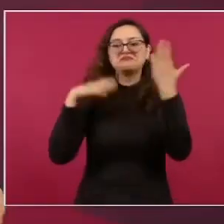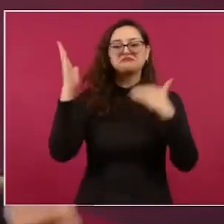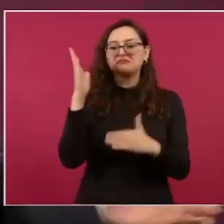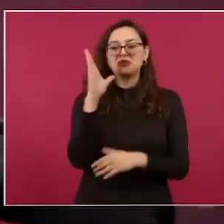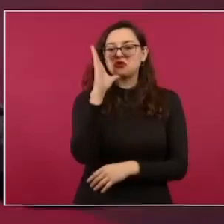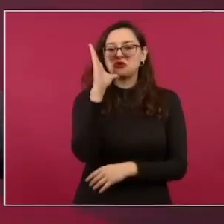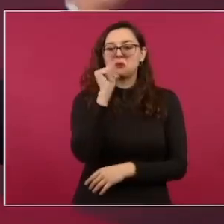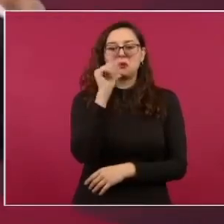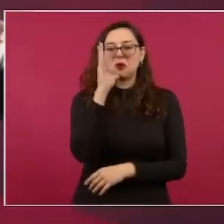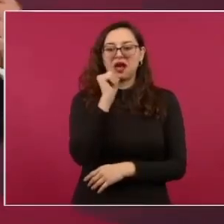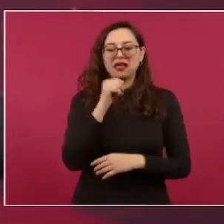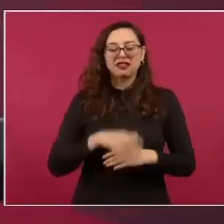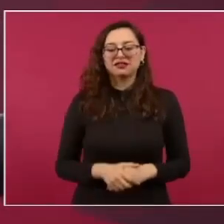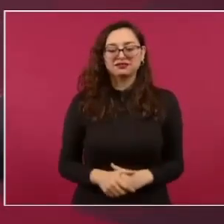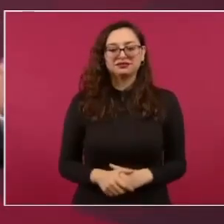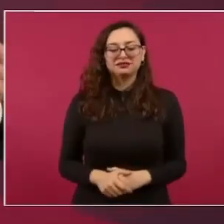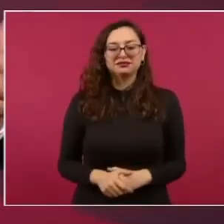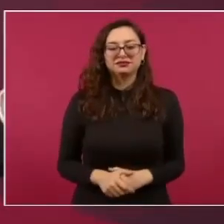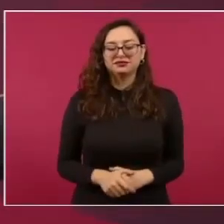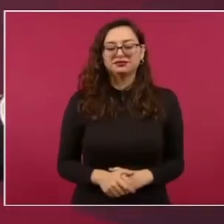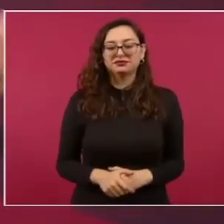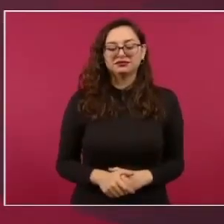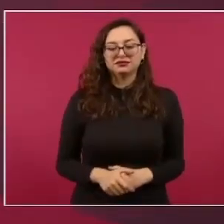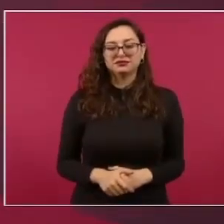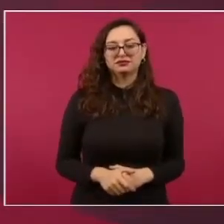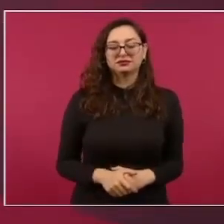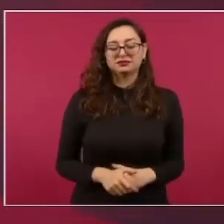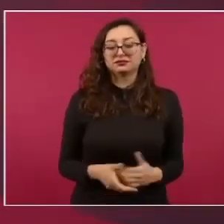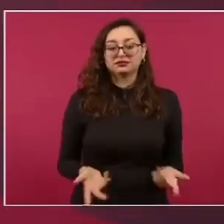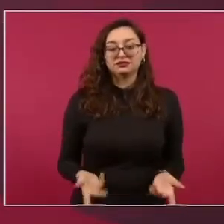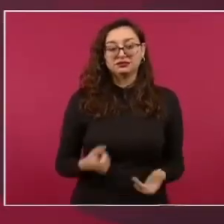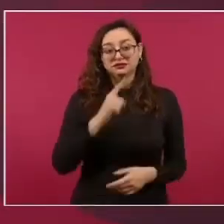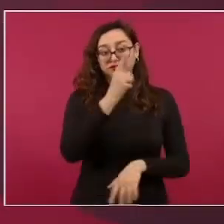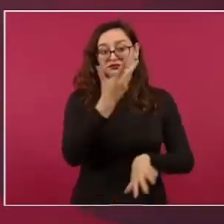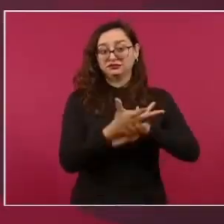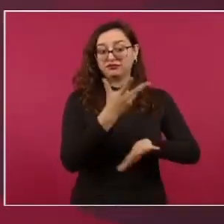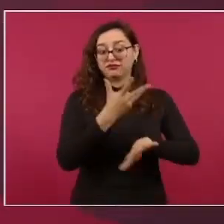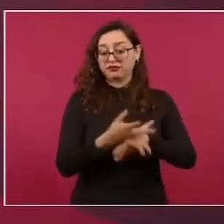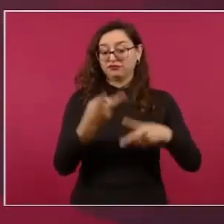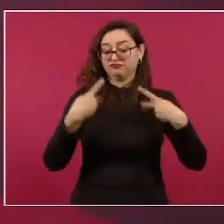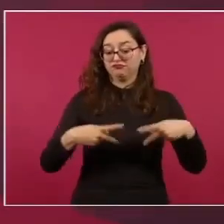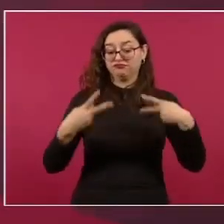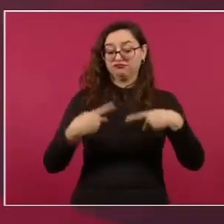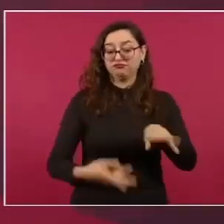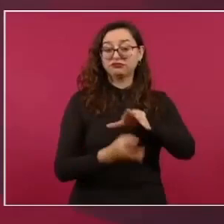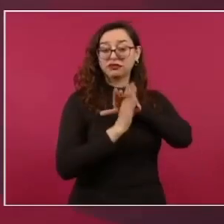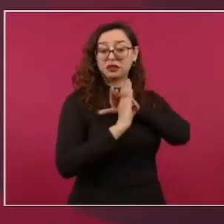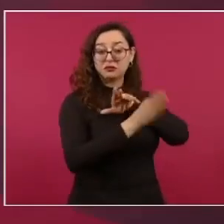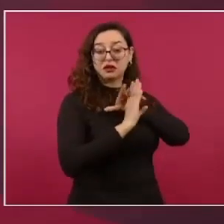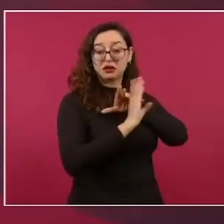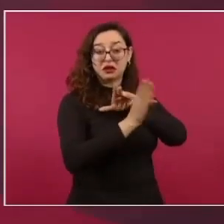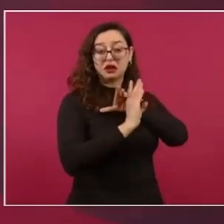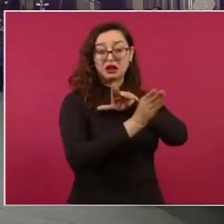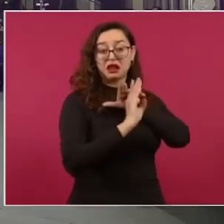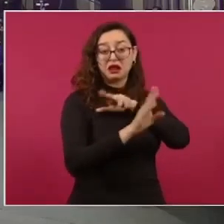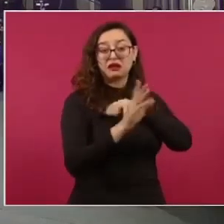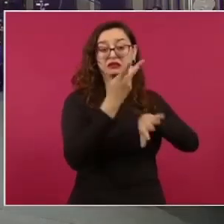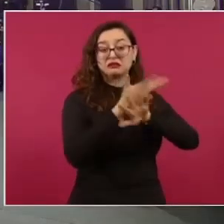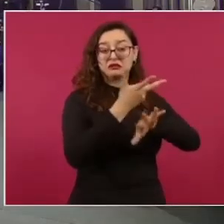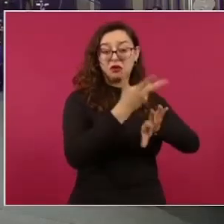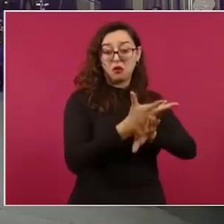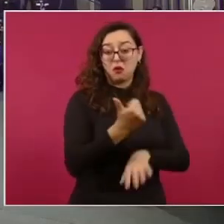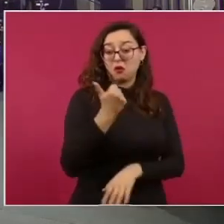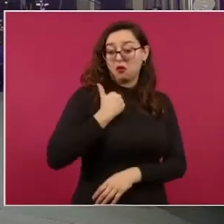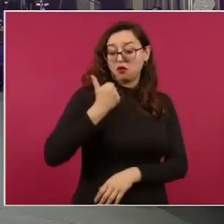De todos los migrantes que van a buscarse la vida a Estados Unidos, a Canadá,